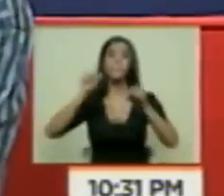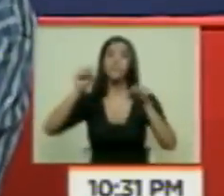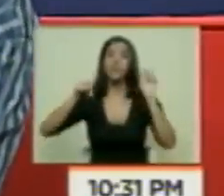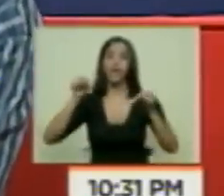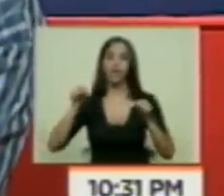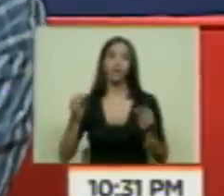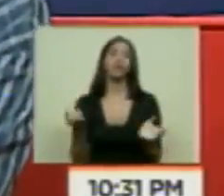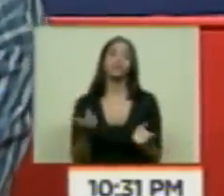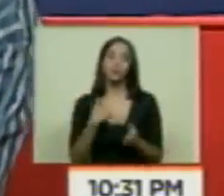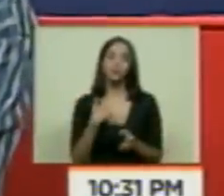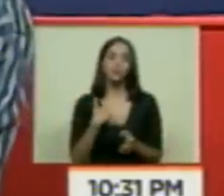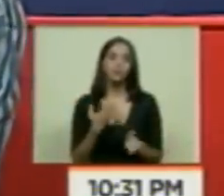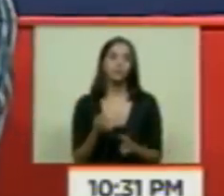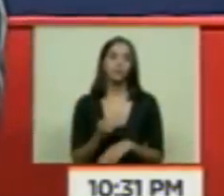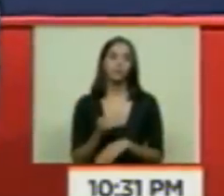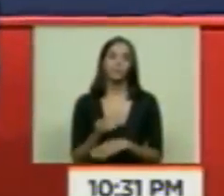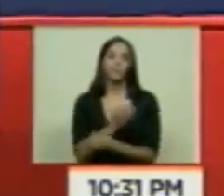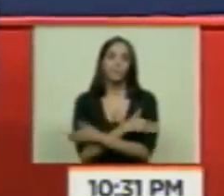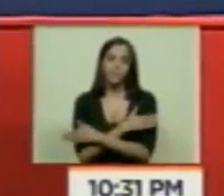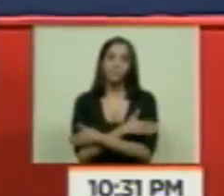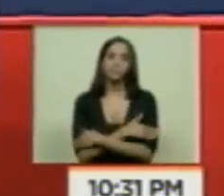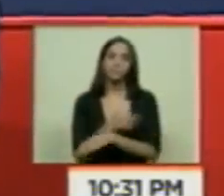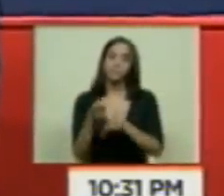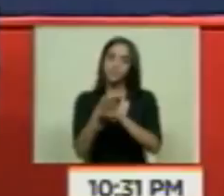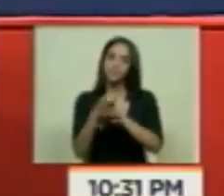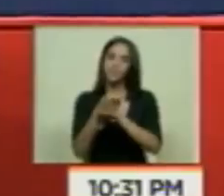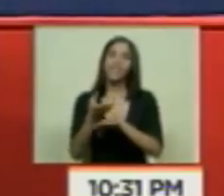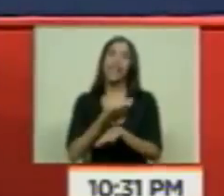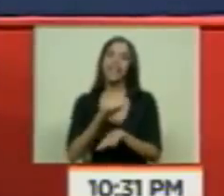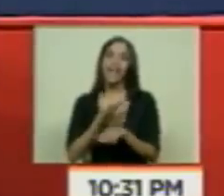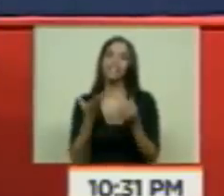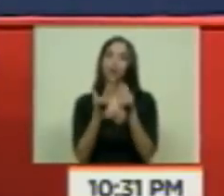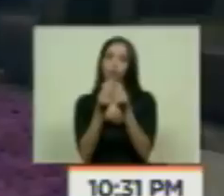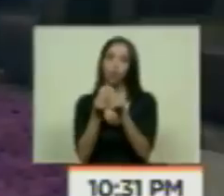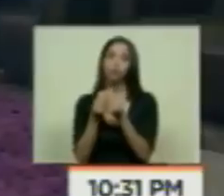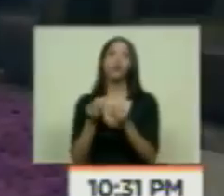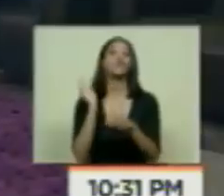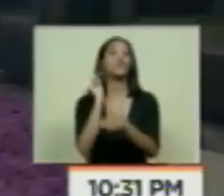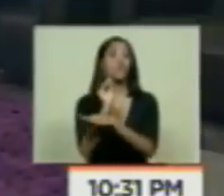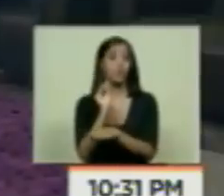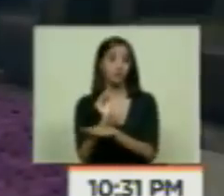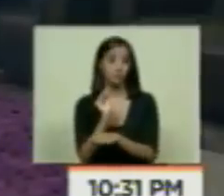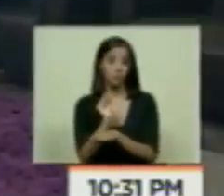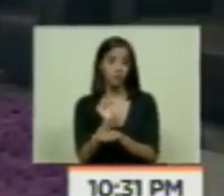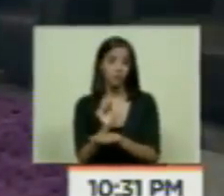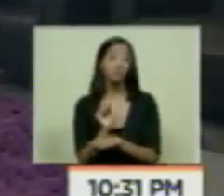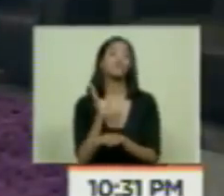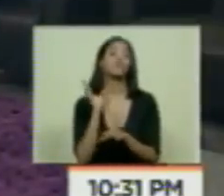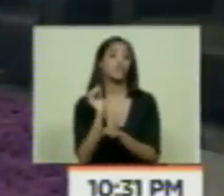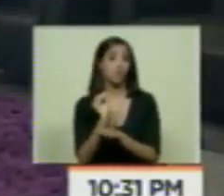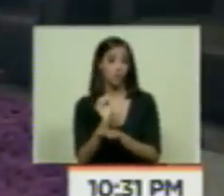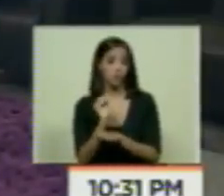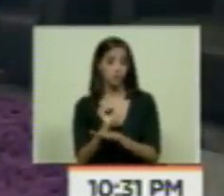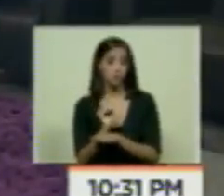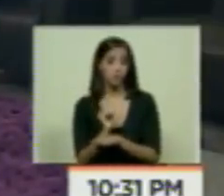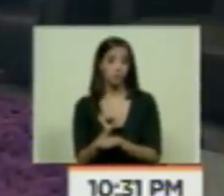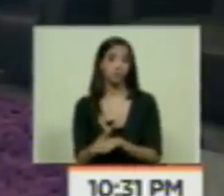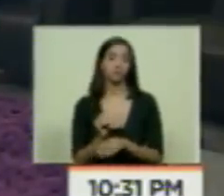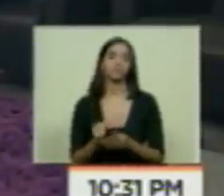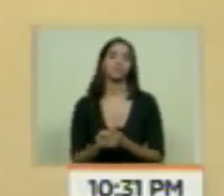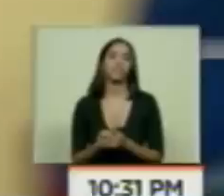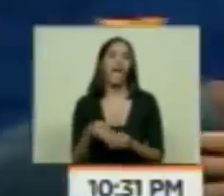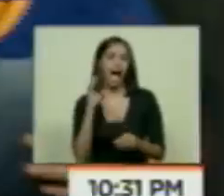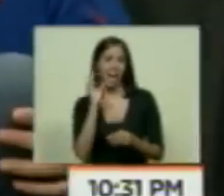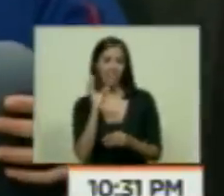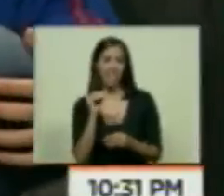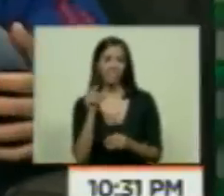felicito de acá al compañero gobernador y al alcalde que están haciendo ese trabajo. Que se cuiden muchísimo. Que se cuiden bastante, sí. Pronto sí. Mira, a la gente que está